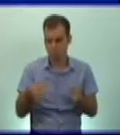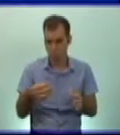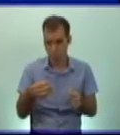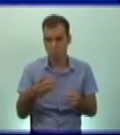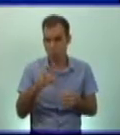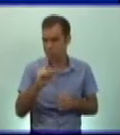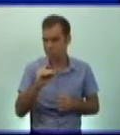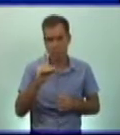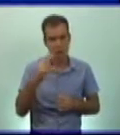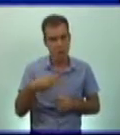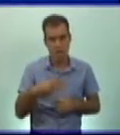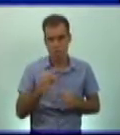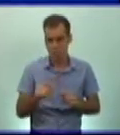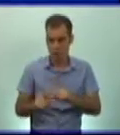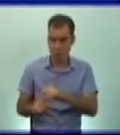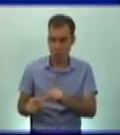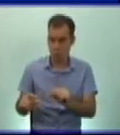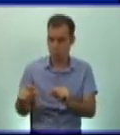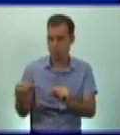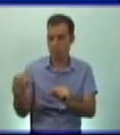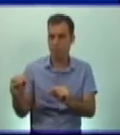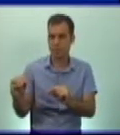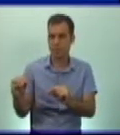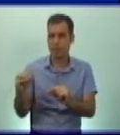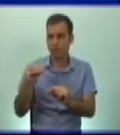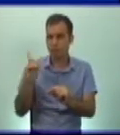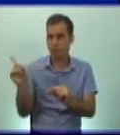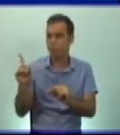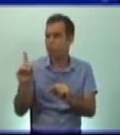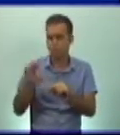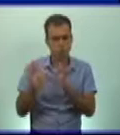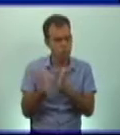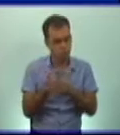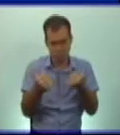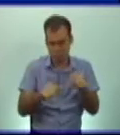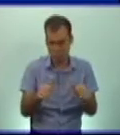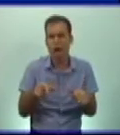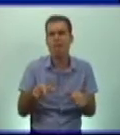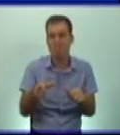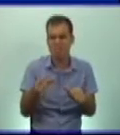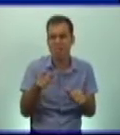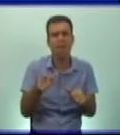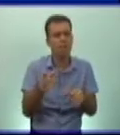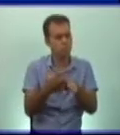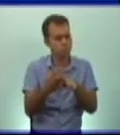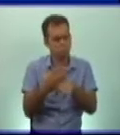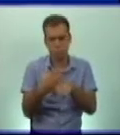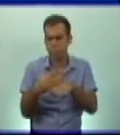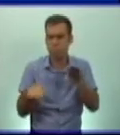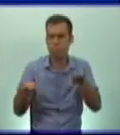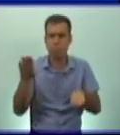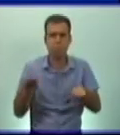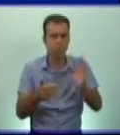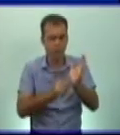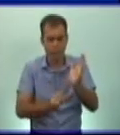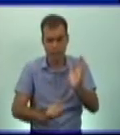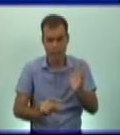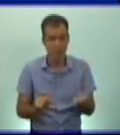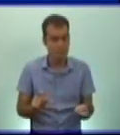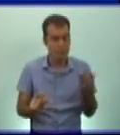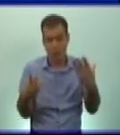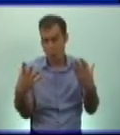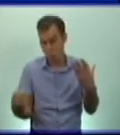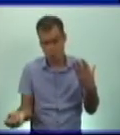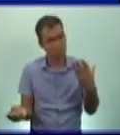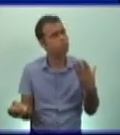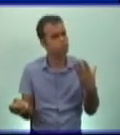en todas las reacciones químicas hay variaciones energéticas y eso es lo que nos representa el delta H de la reacción.